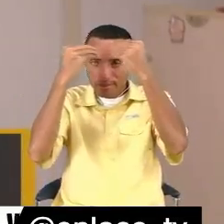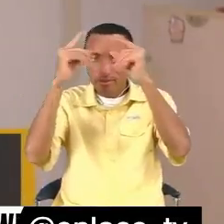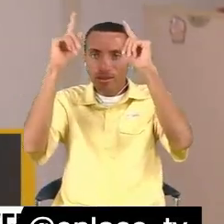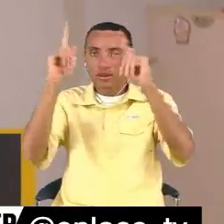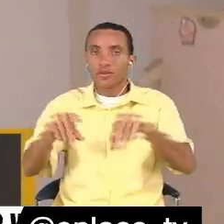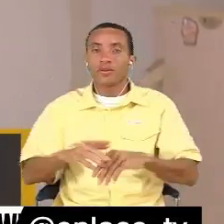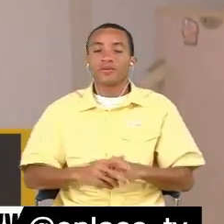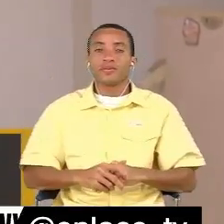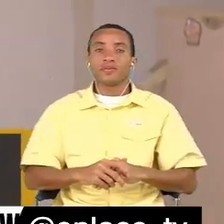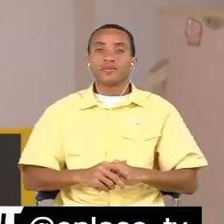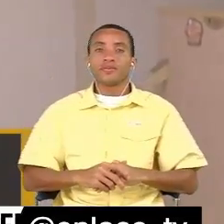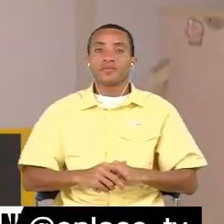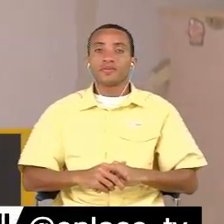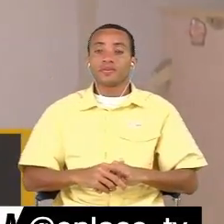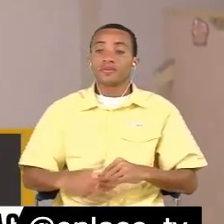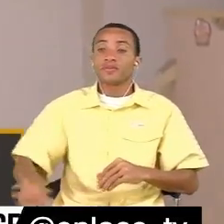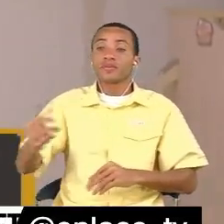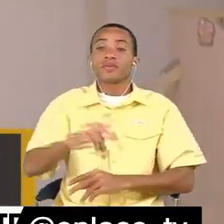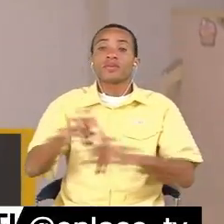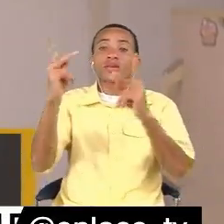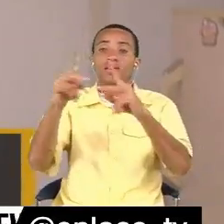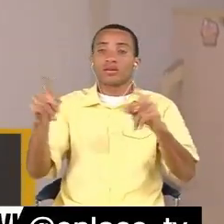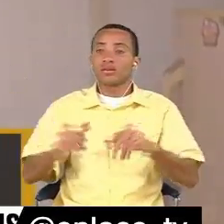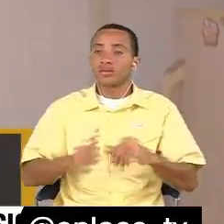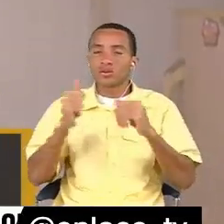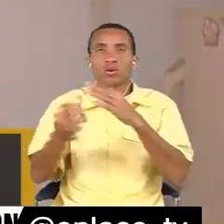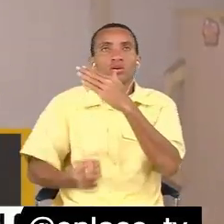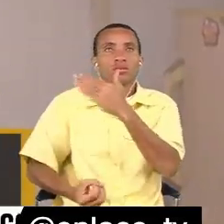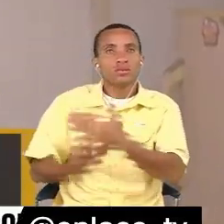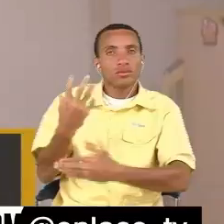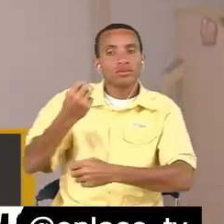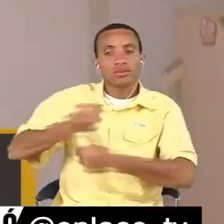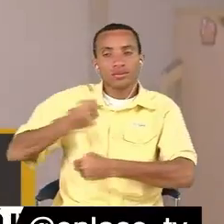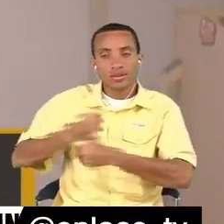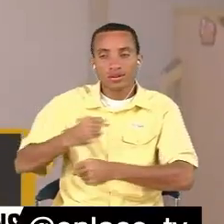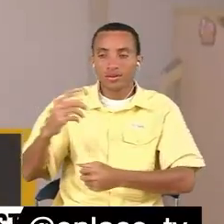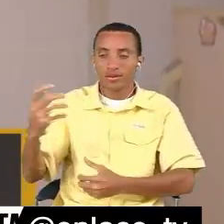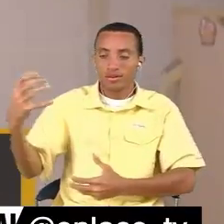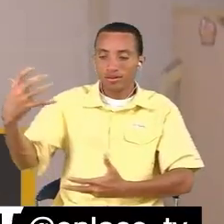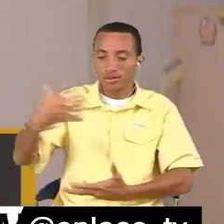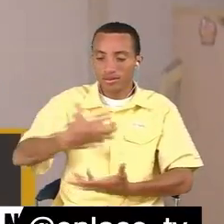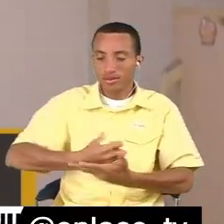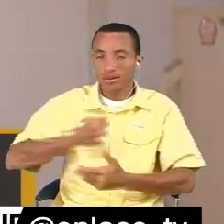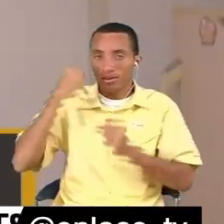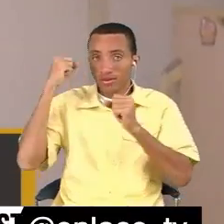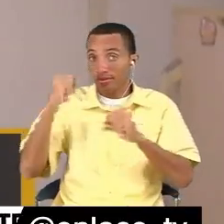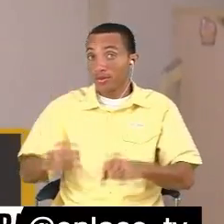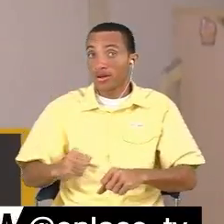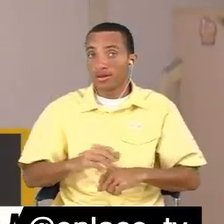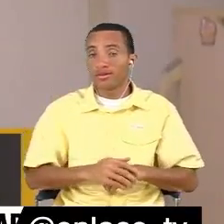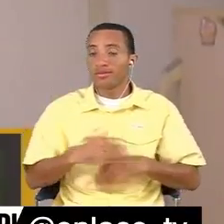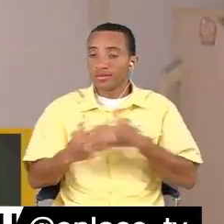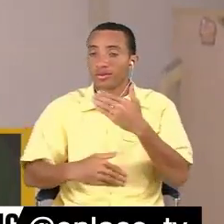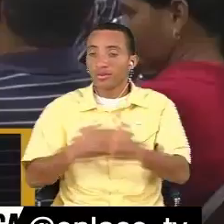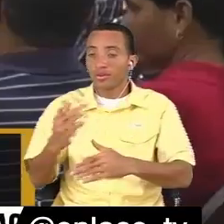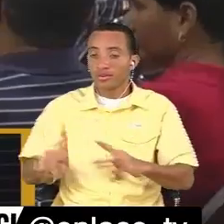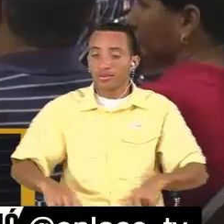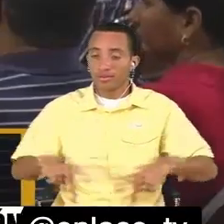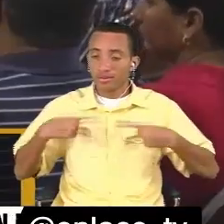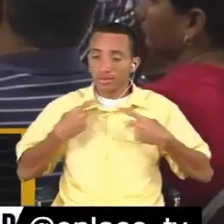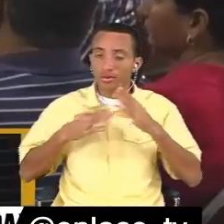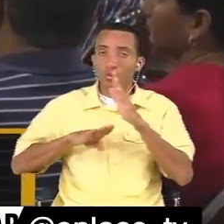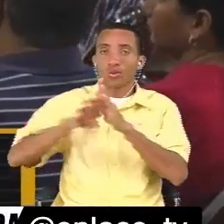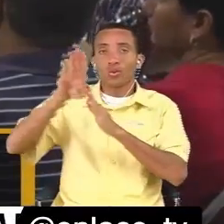para que las personas generen empleo y tengan ingresos. Al generar ingresos me va a permitir el mejoramiento de la calidad de vida.